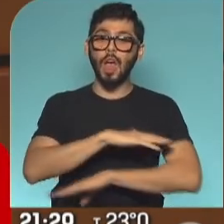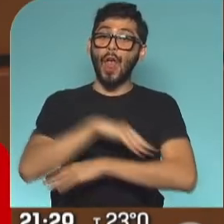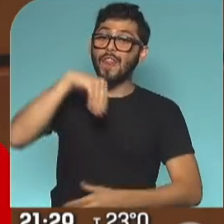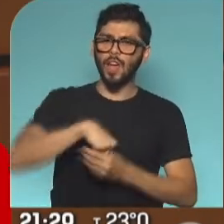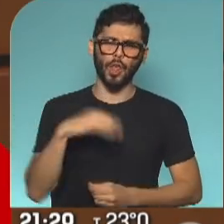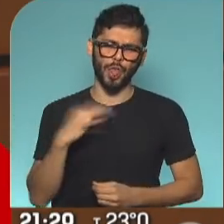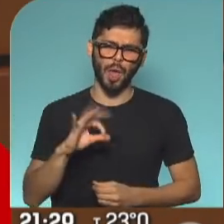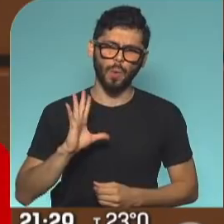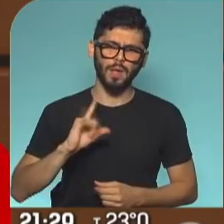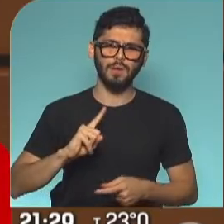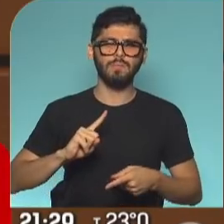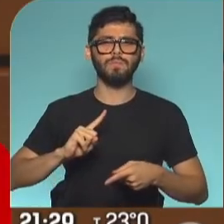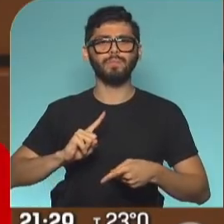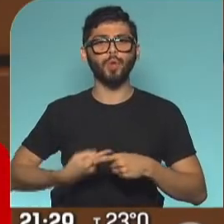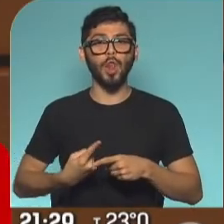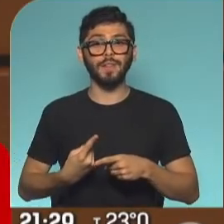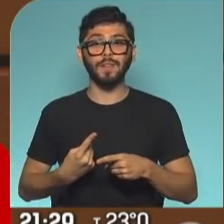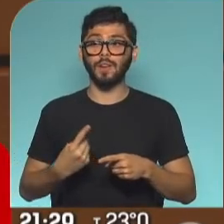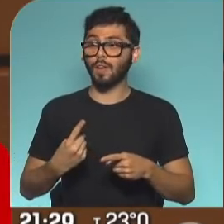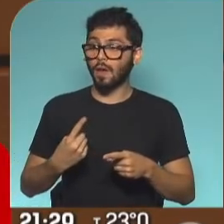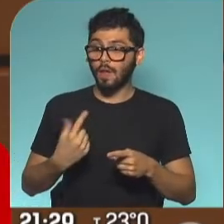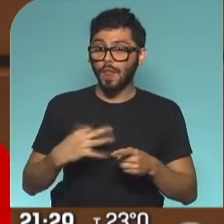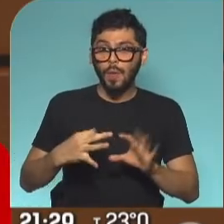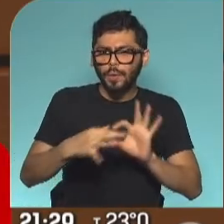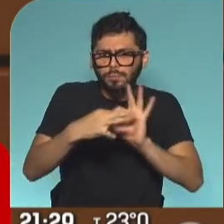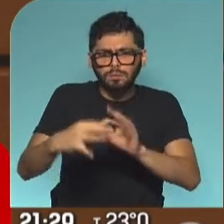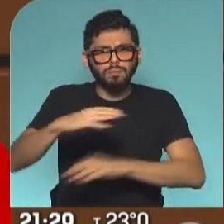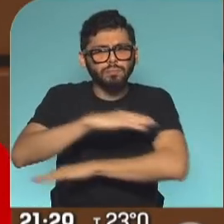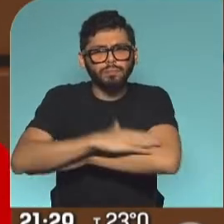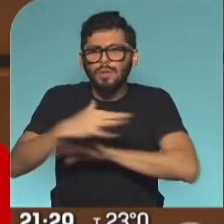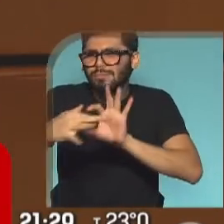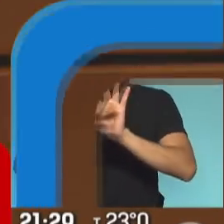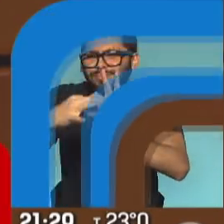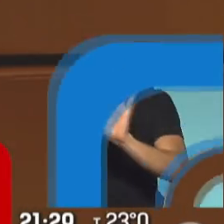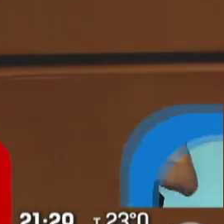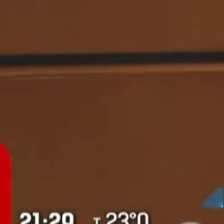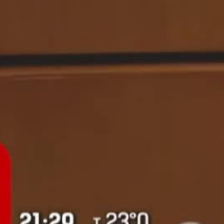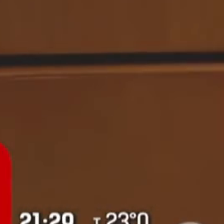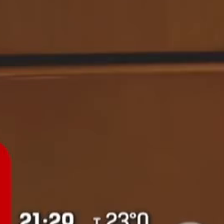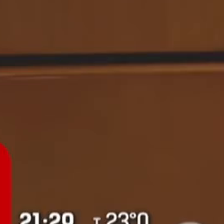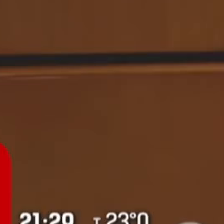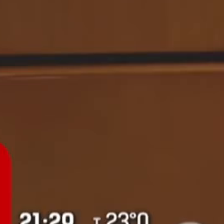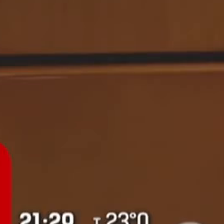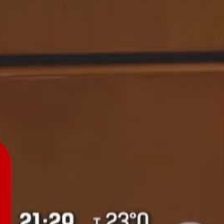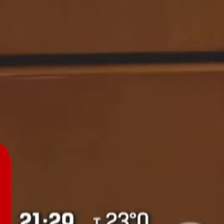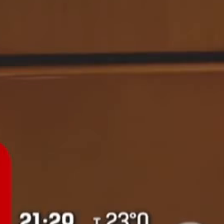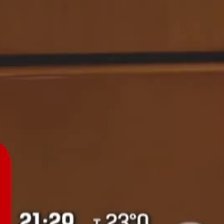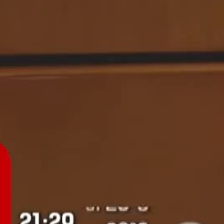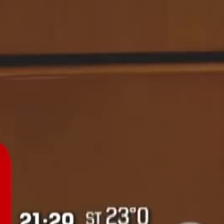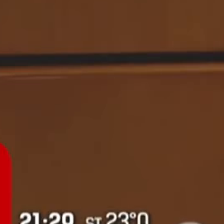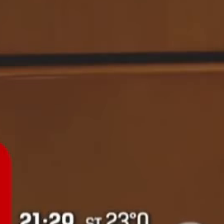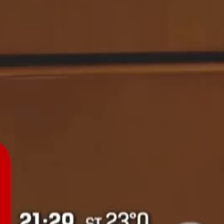la política en un elemento constante. Un hombre que decía lo mismo que suelo decir